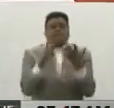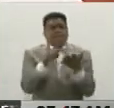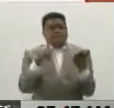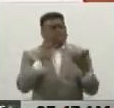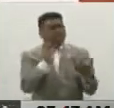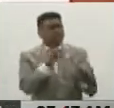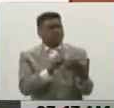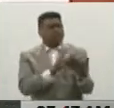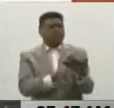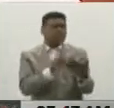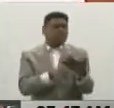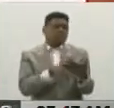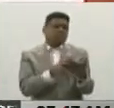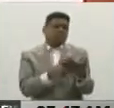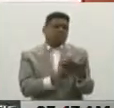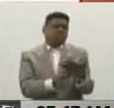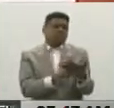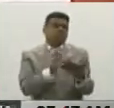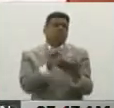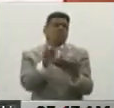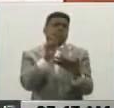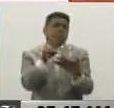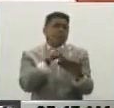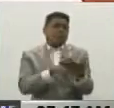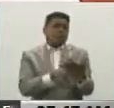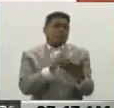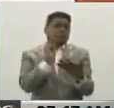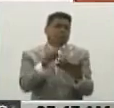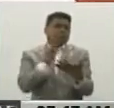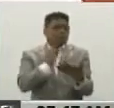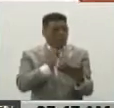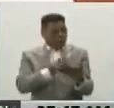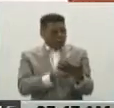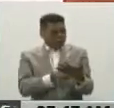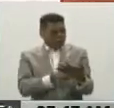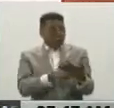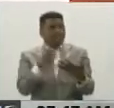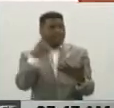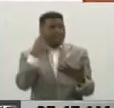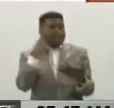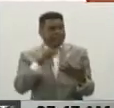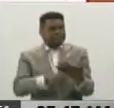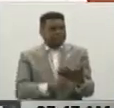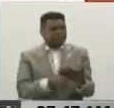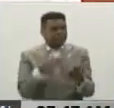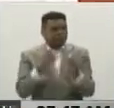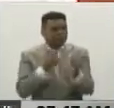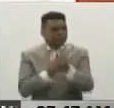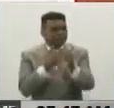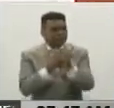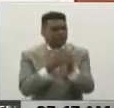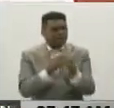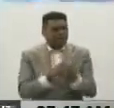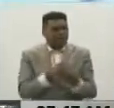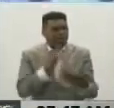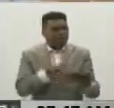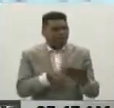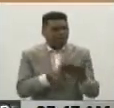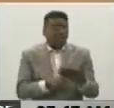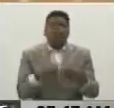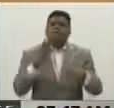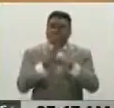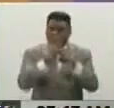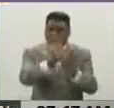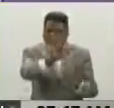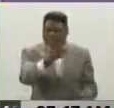la generación de contenido, de lo que es ser un ciudadano crítico, de estar pendiente, de hacer seguimiento. Camilo, tú has dicho algo muy interesante, disculpa que te interrumpa,